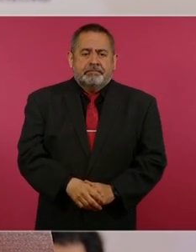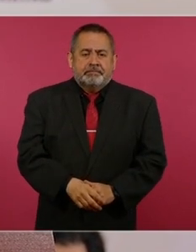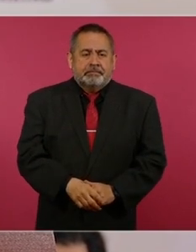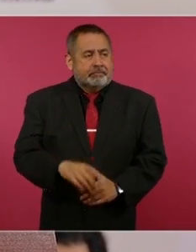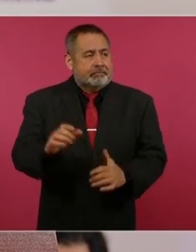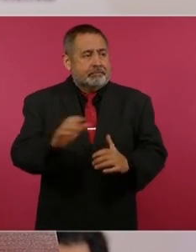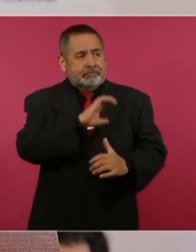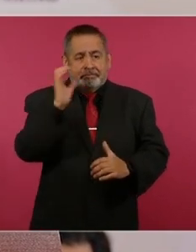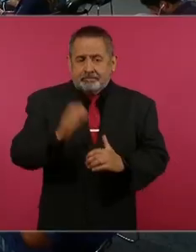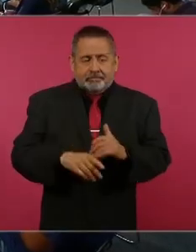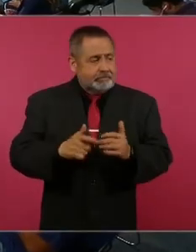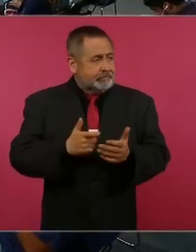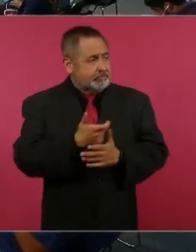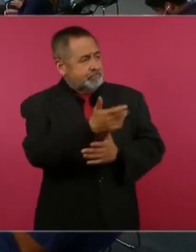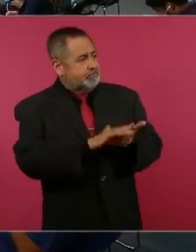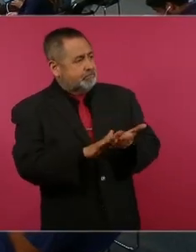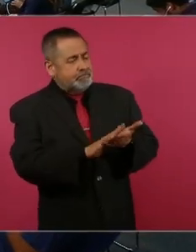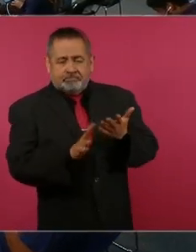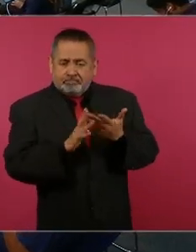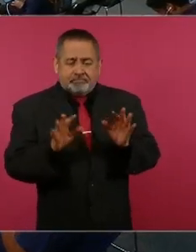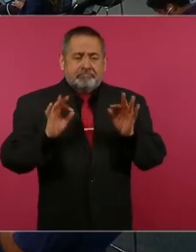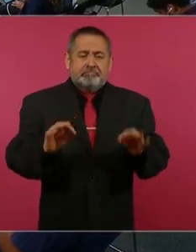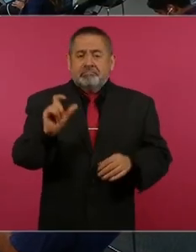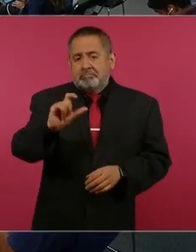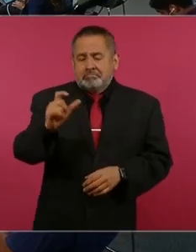¿Cuándo se va a terminar de pagar?